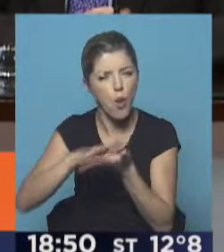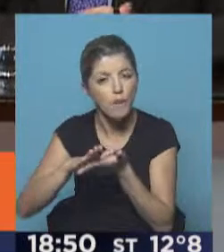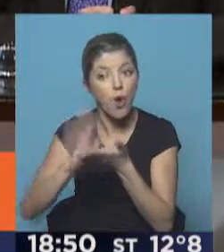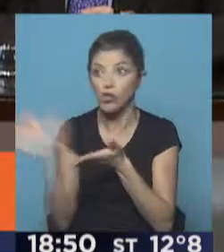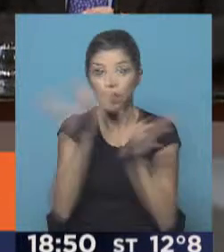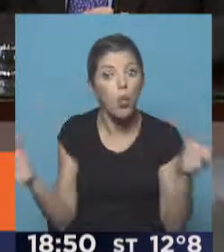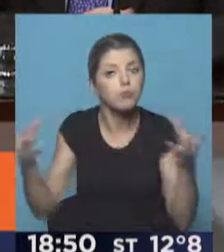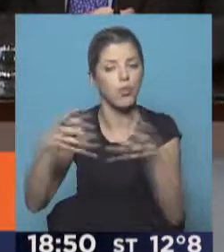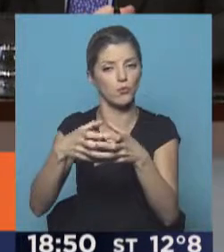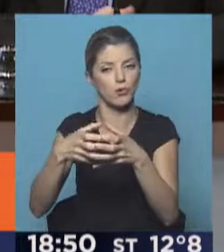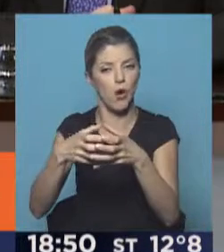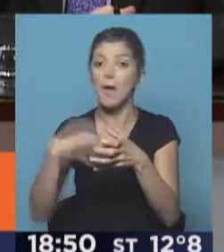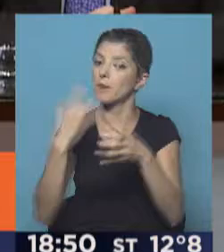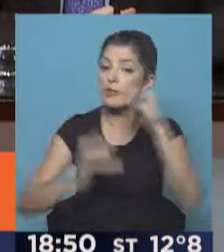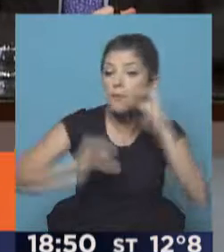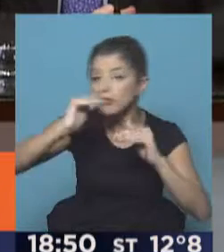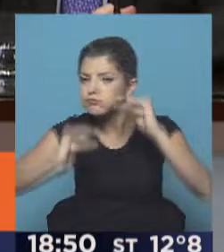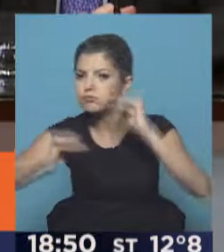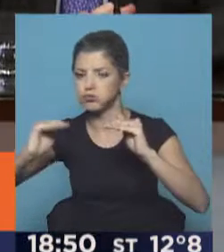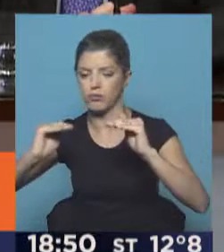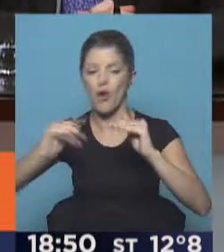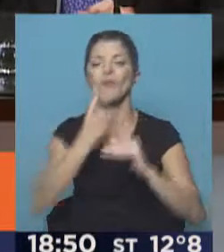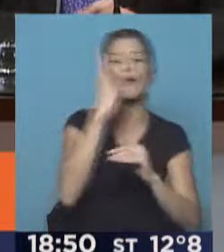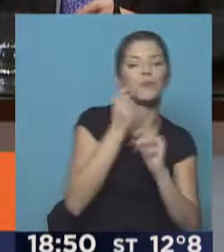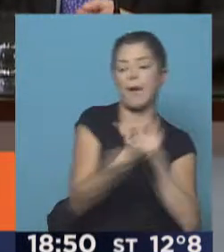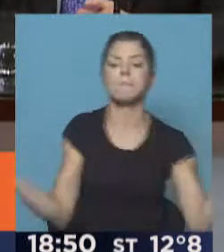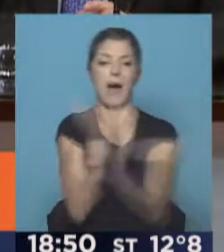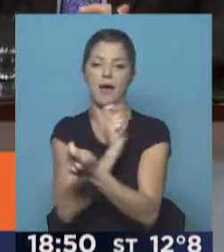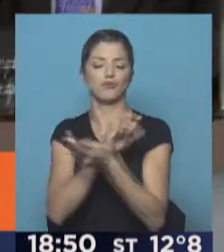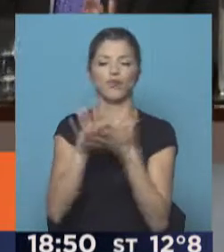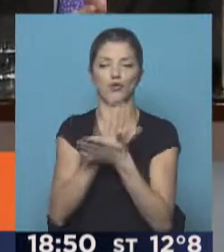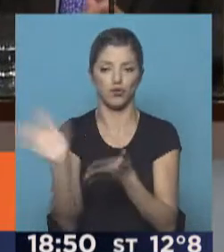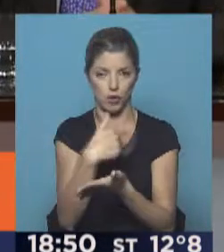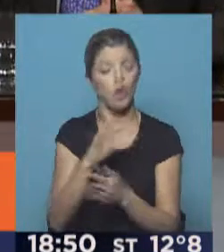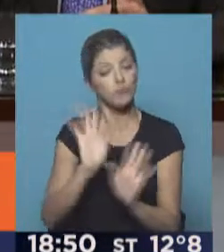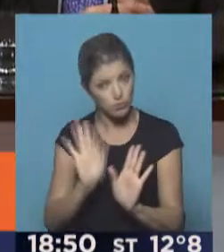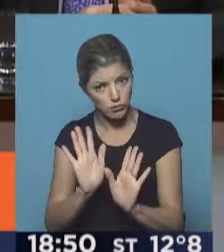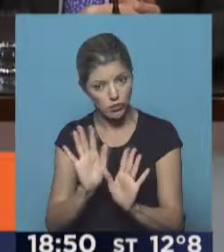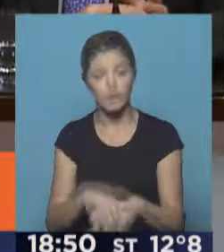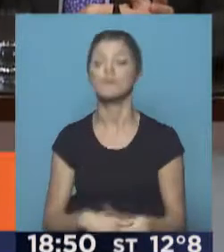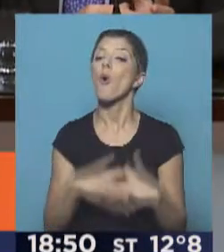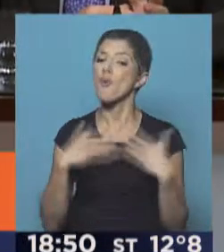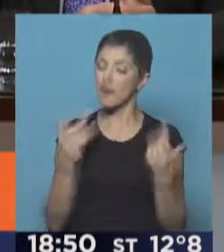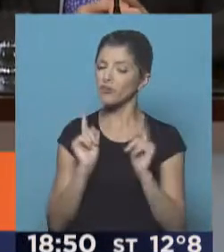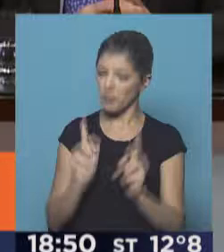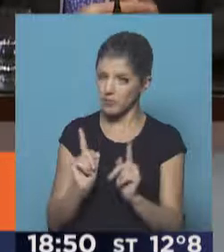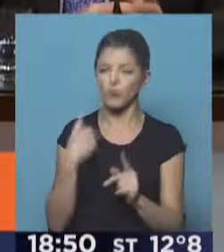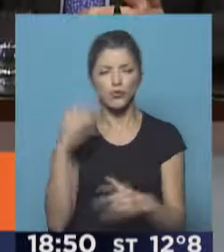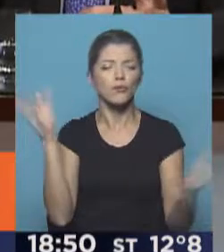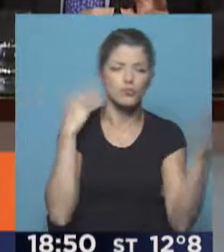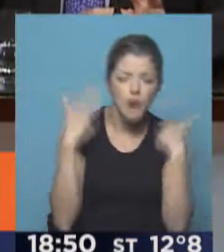y no puede ser muchas veces de un día para el otro, sino que puede tener un camino crítico. Estamos anunciando que vamos